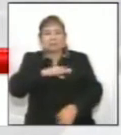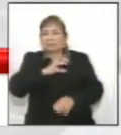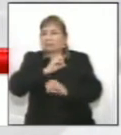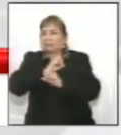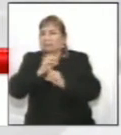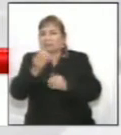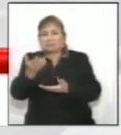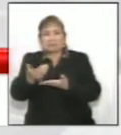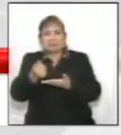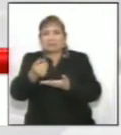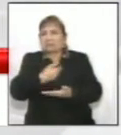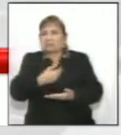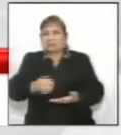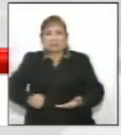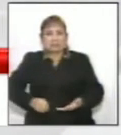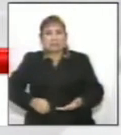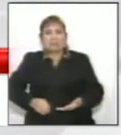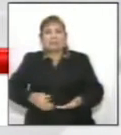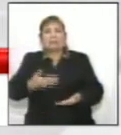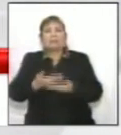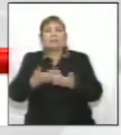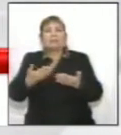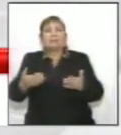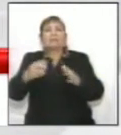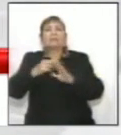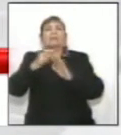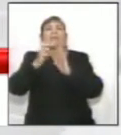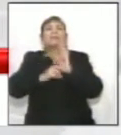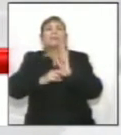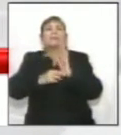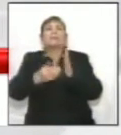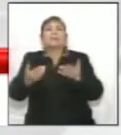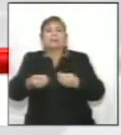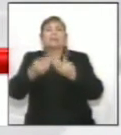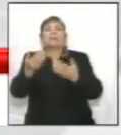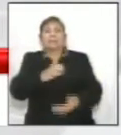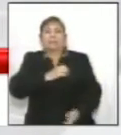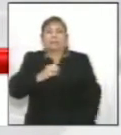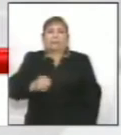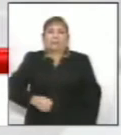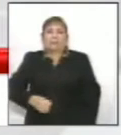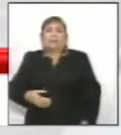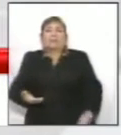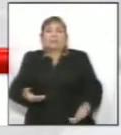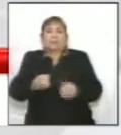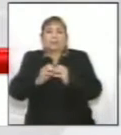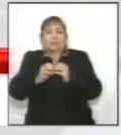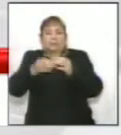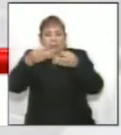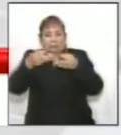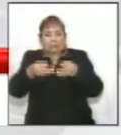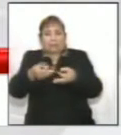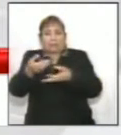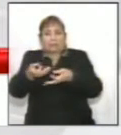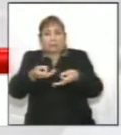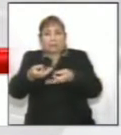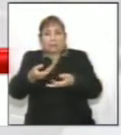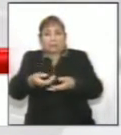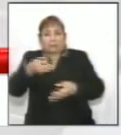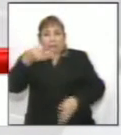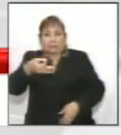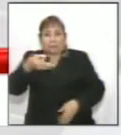por parte del Estado? ¿Qué programa lanzará el Estado para reactivar realmente la economía de los